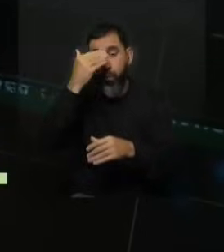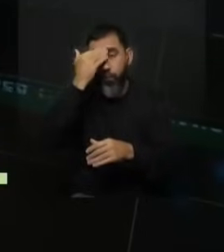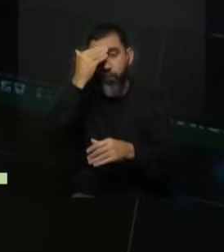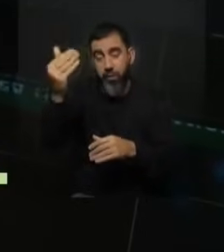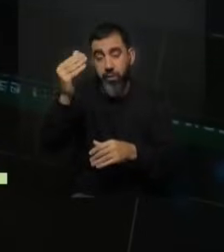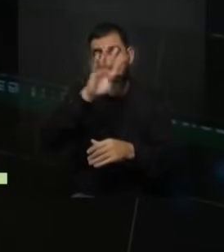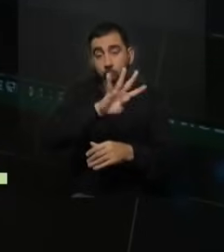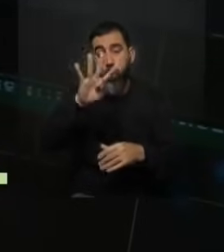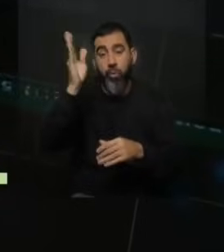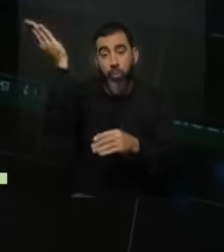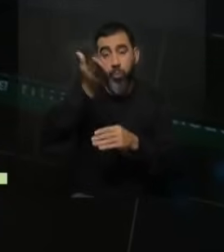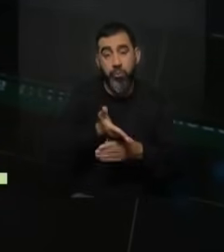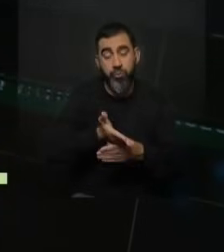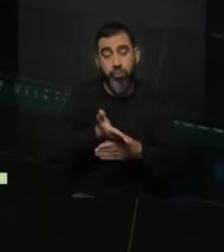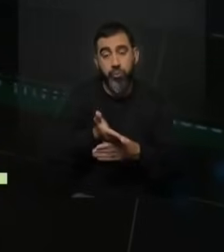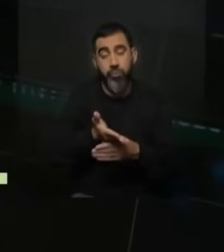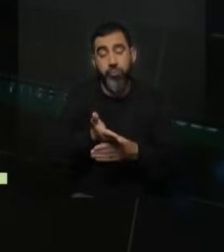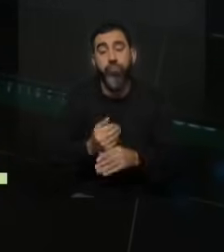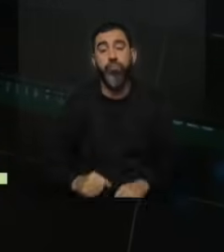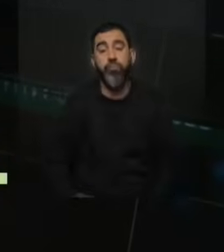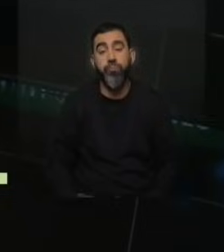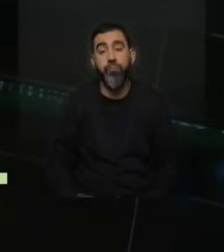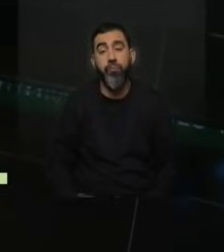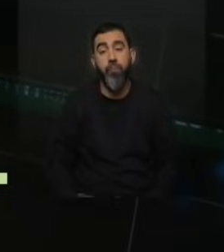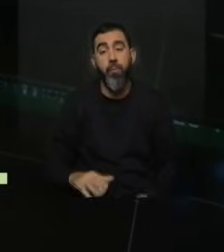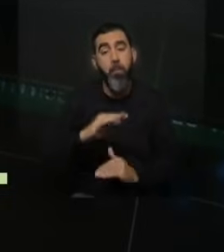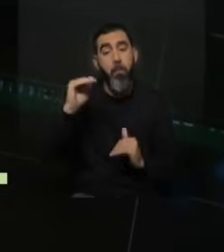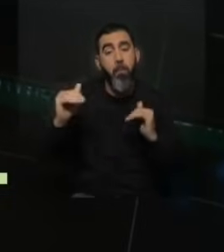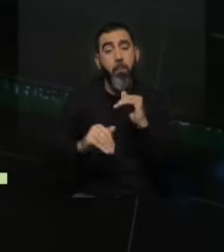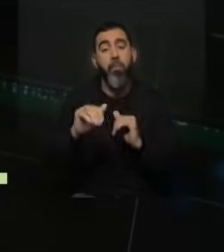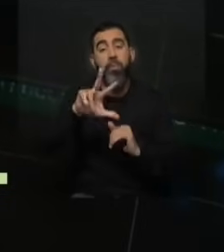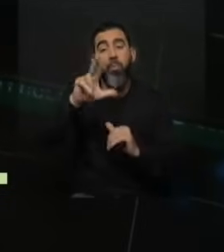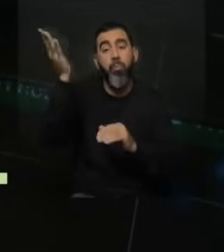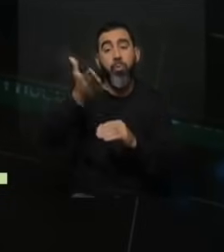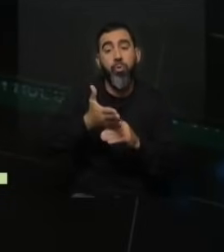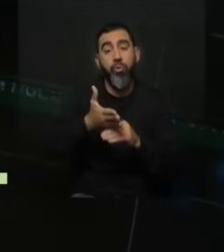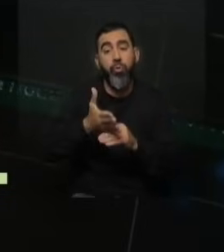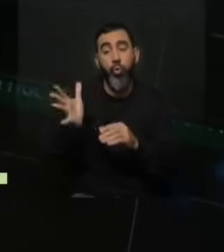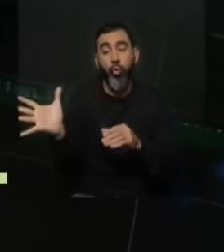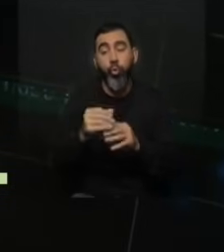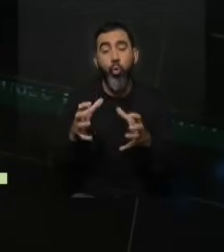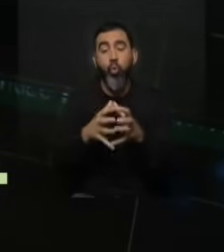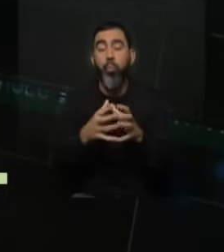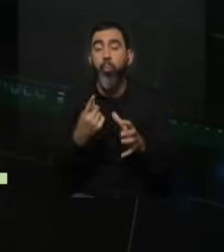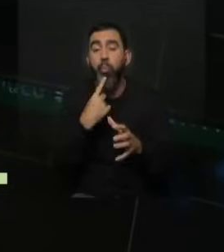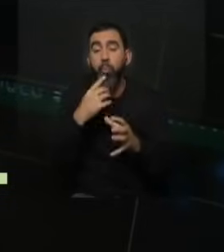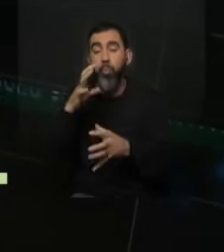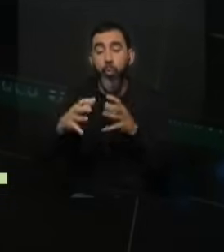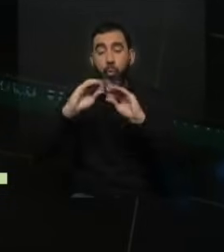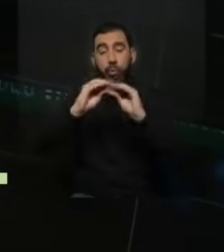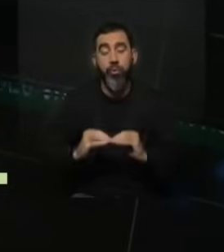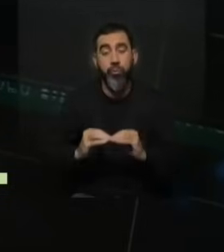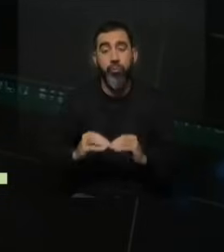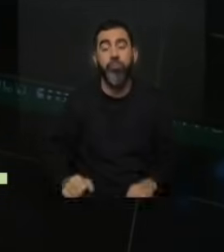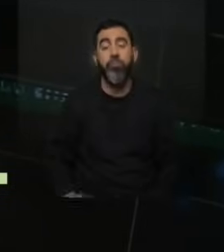amplio obtendría el 44 por de los votos y superar ía por tres puntos a todos los partidos de la coalición multicolor en